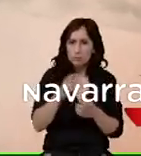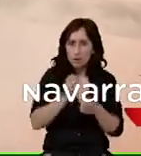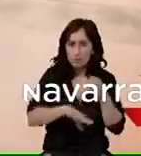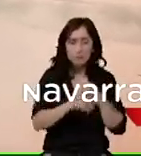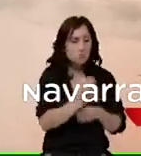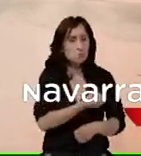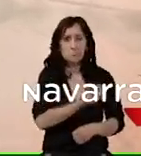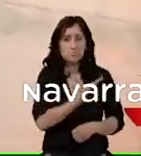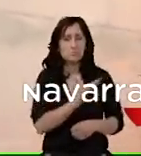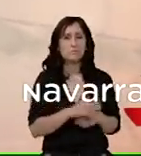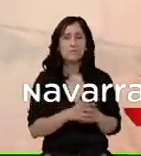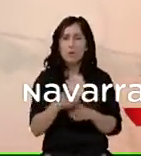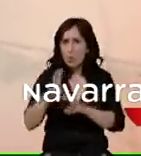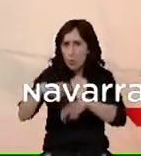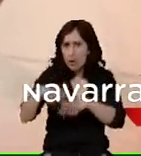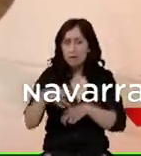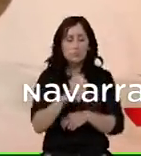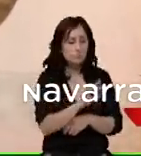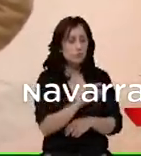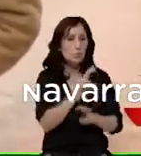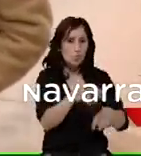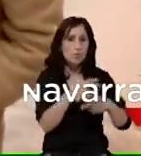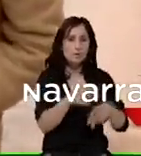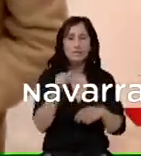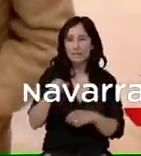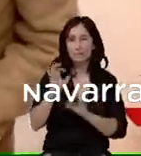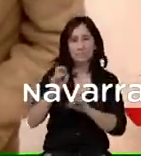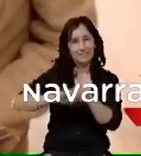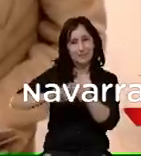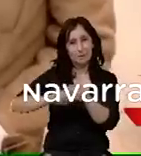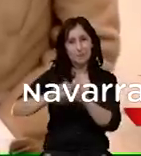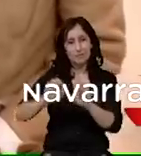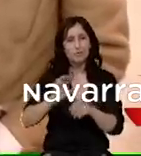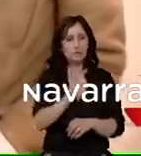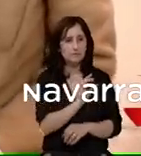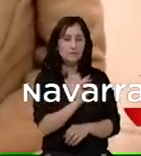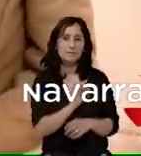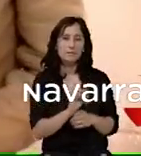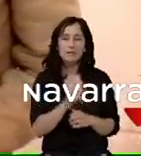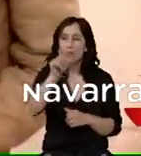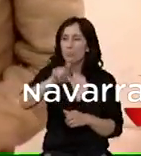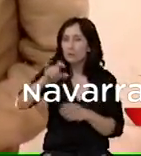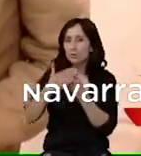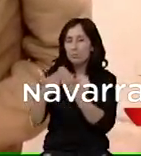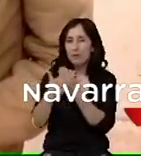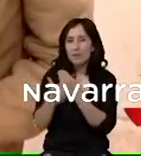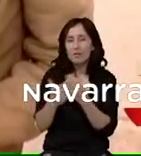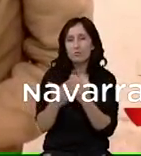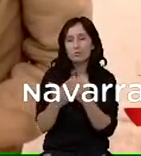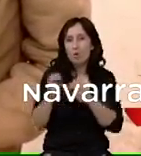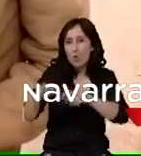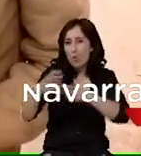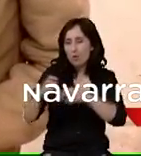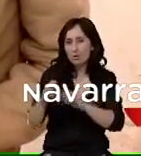aficionado. ¿Tienes tu huerta? Huerta. Aquí es típico de Cabanillas, ¿no? Sí. ¿Muchos vecinos trabajan la tierra para